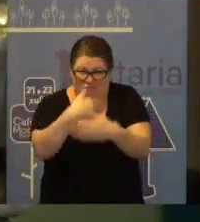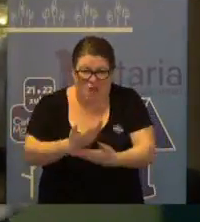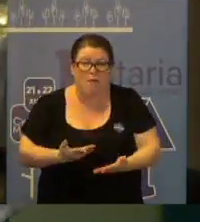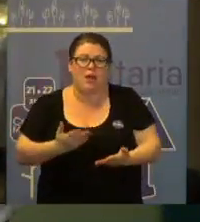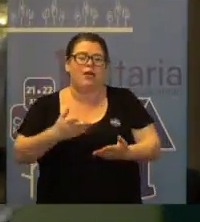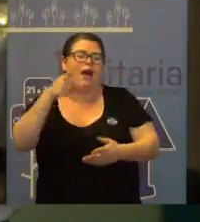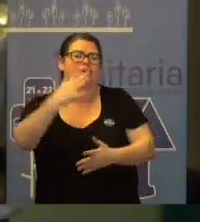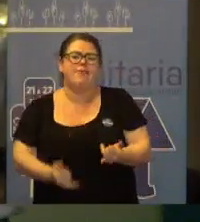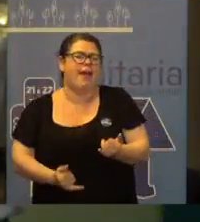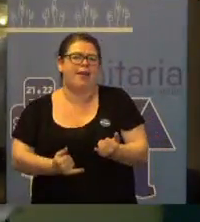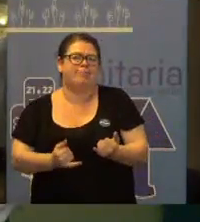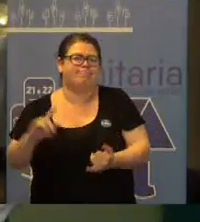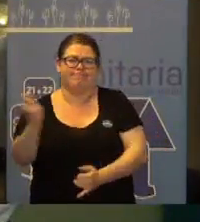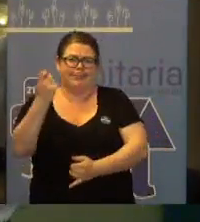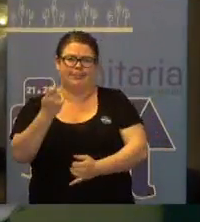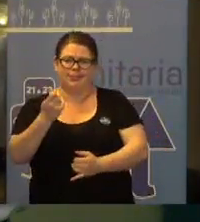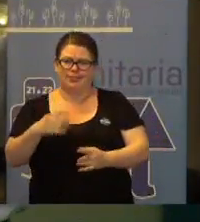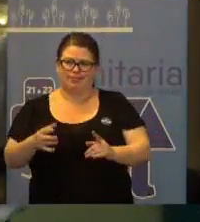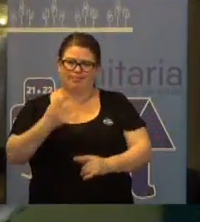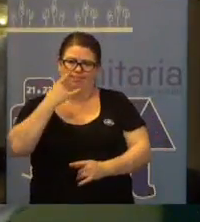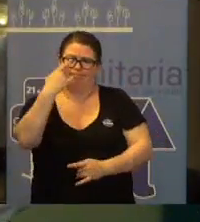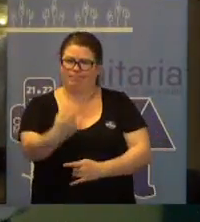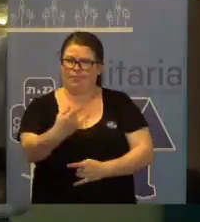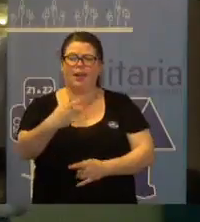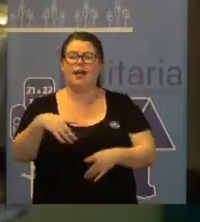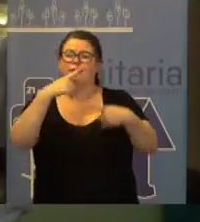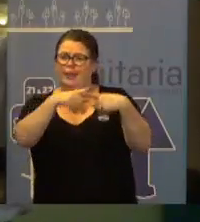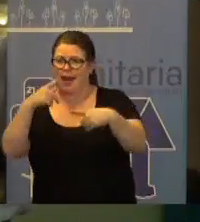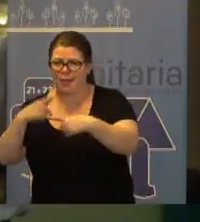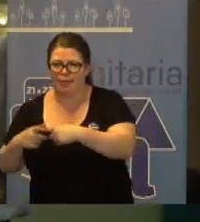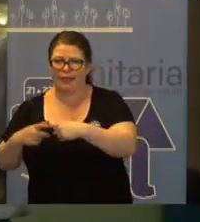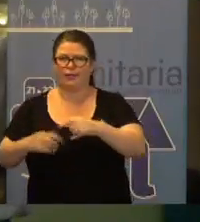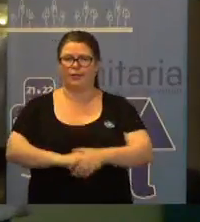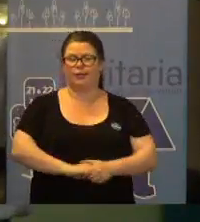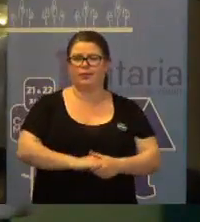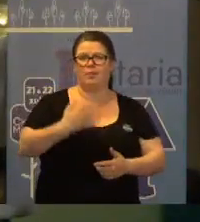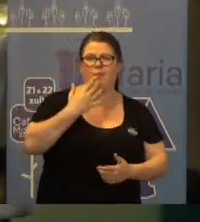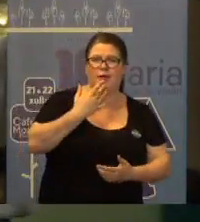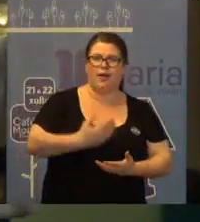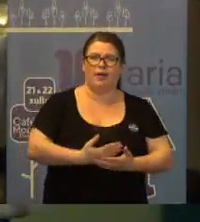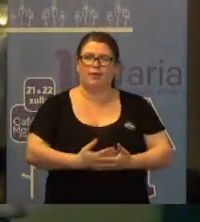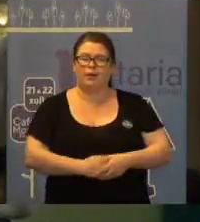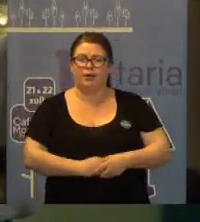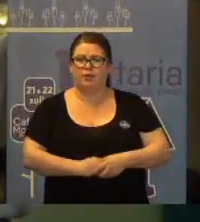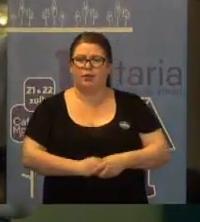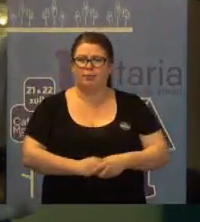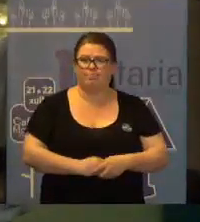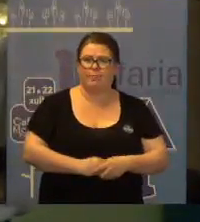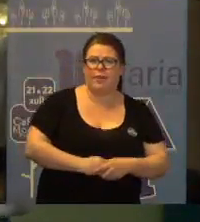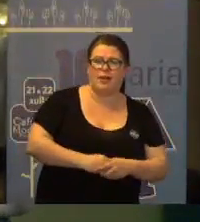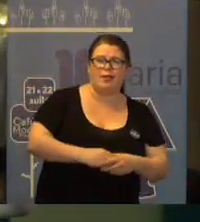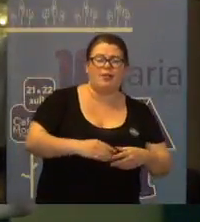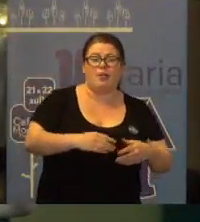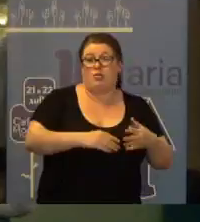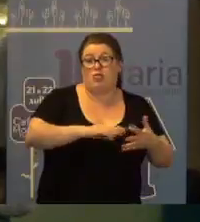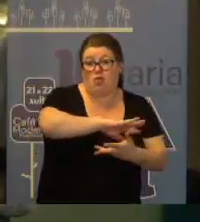que acercan, non? E esos elementos que son elementos, pois, digamos, factores de